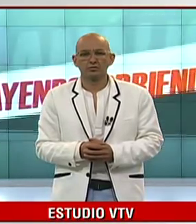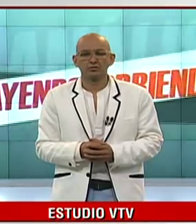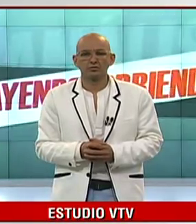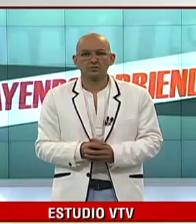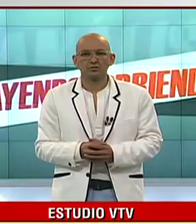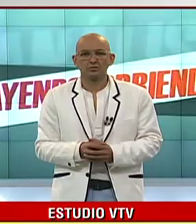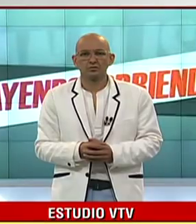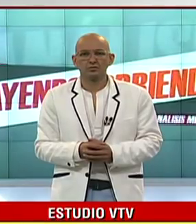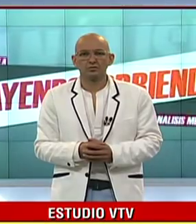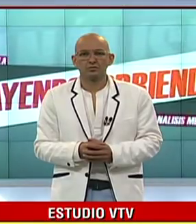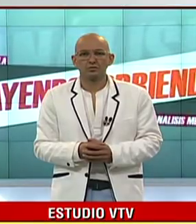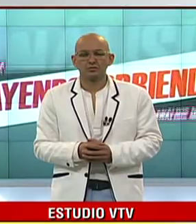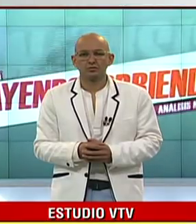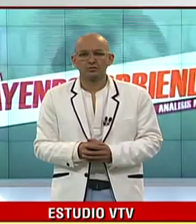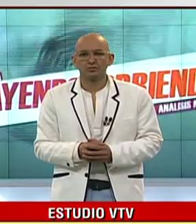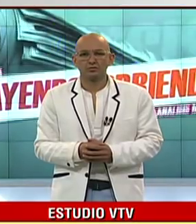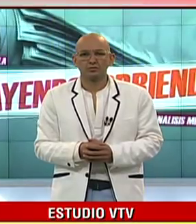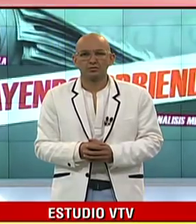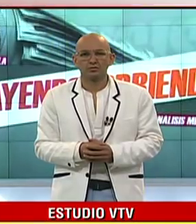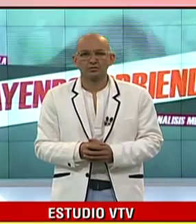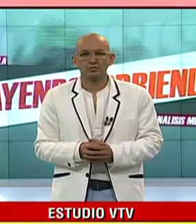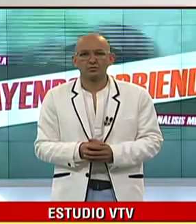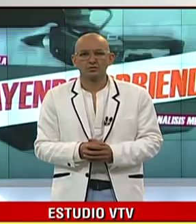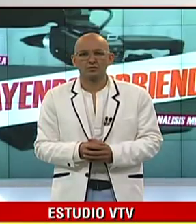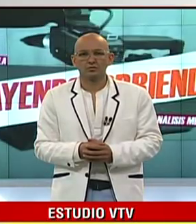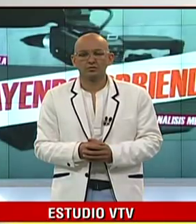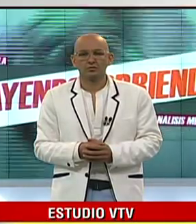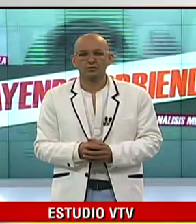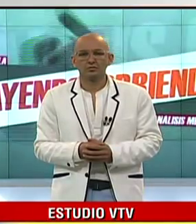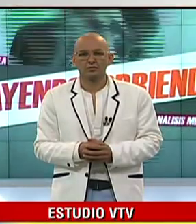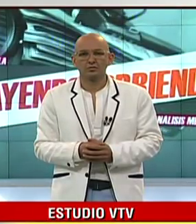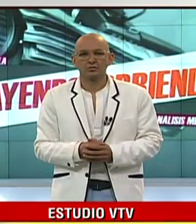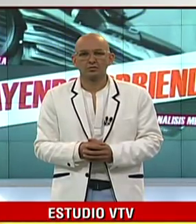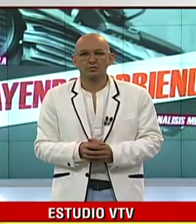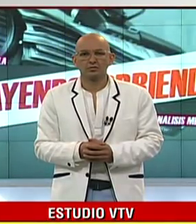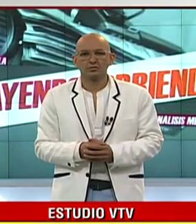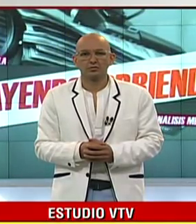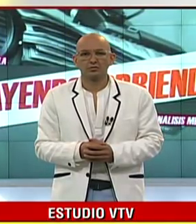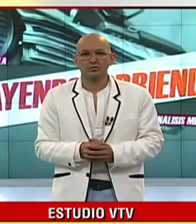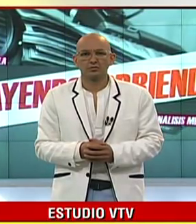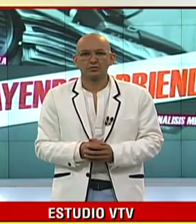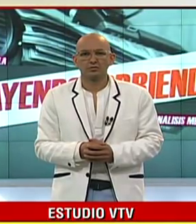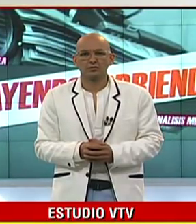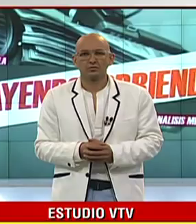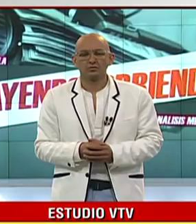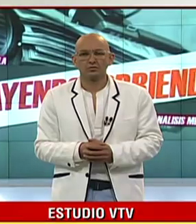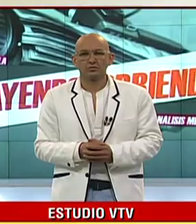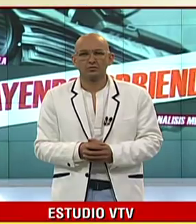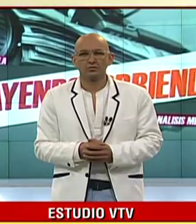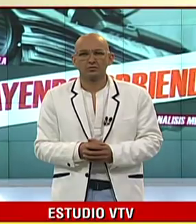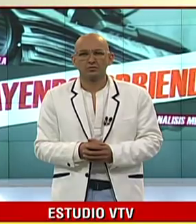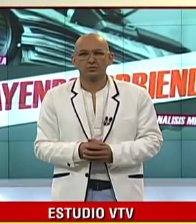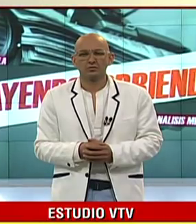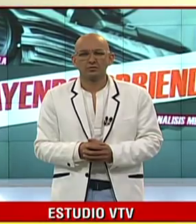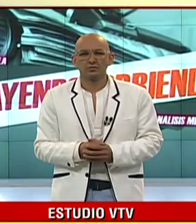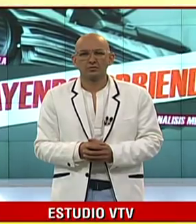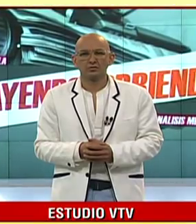orden del Poder Judicial, en aplicación de la justicia,